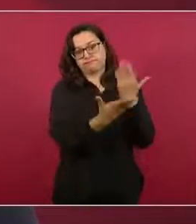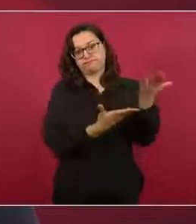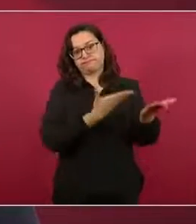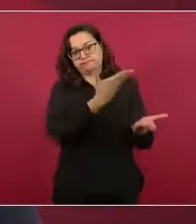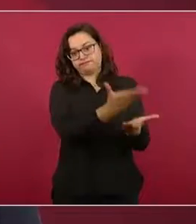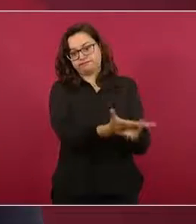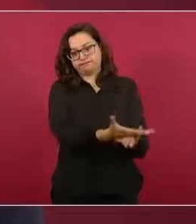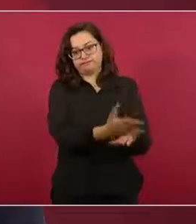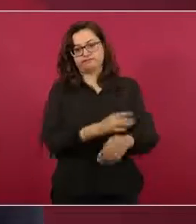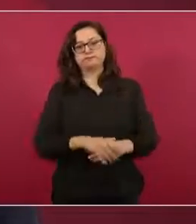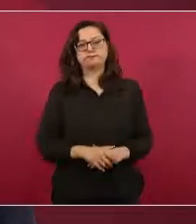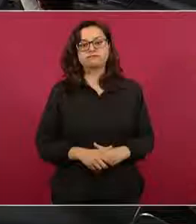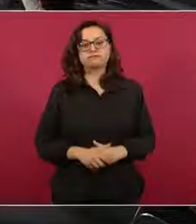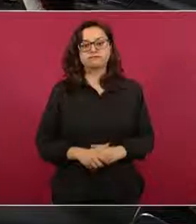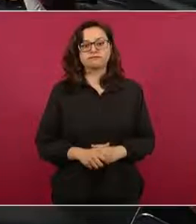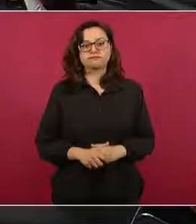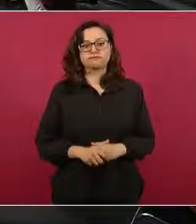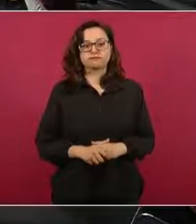planteamiento, básicamente.